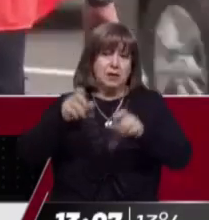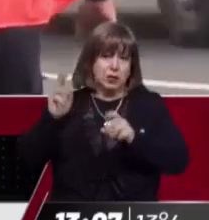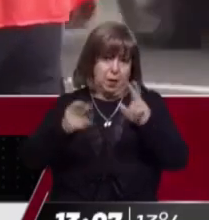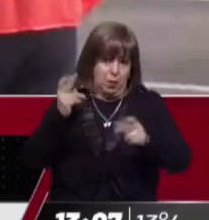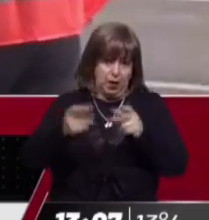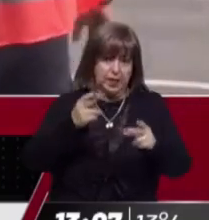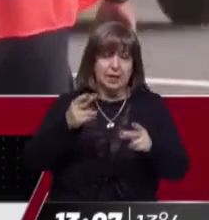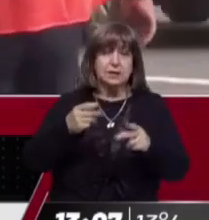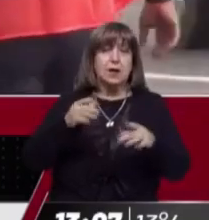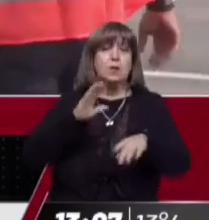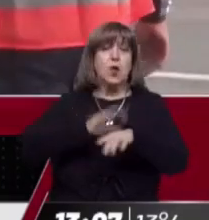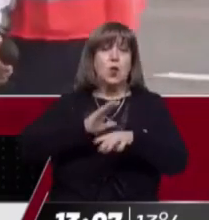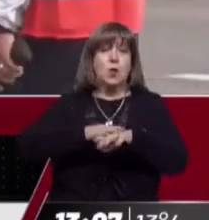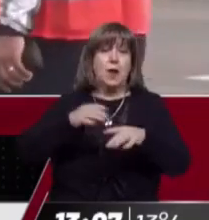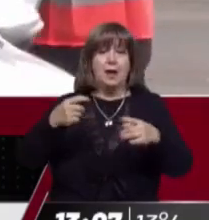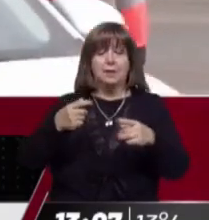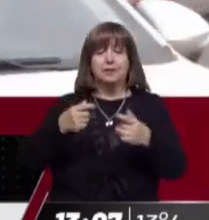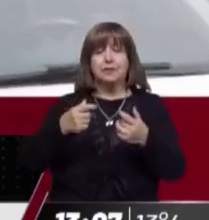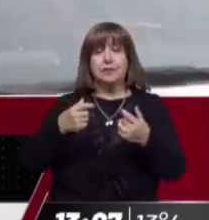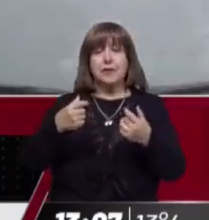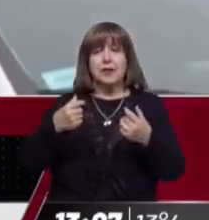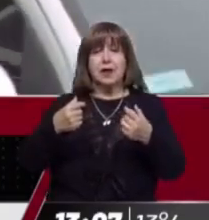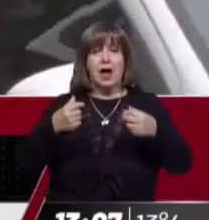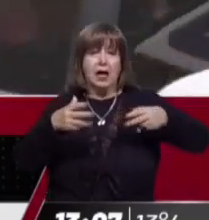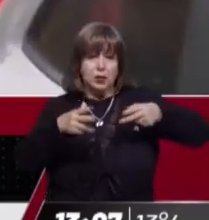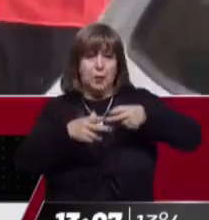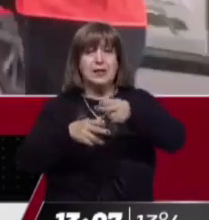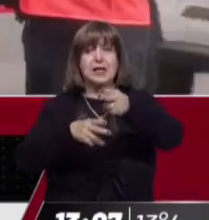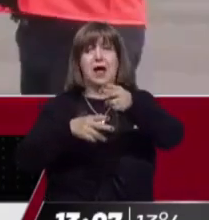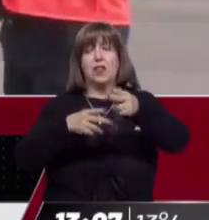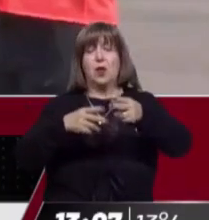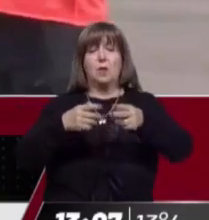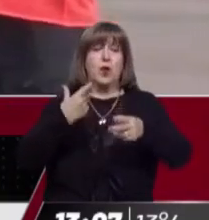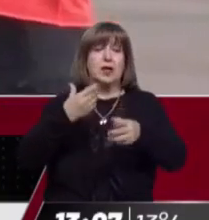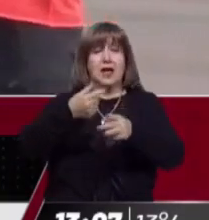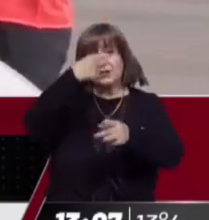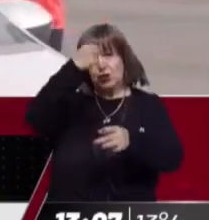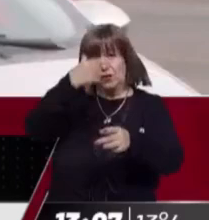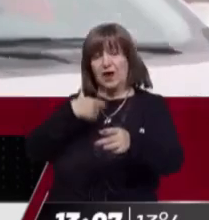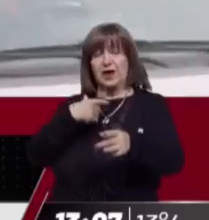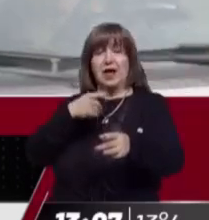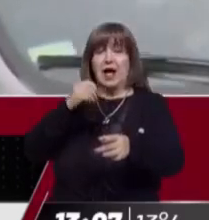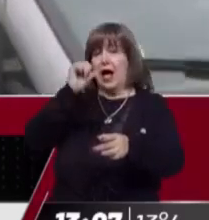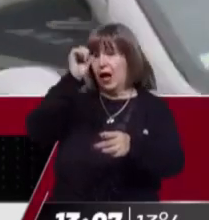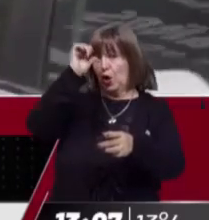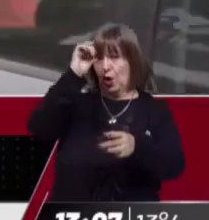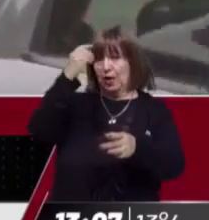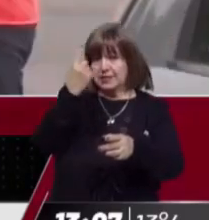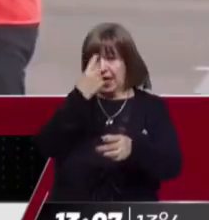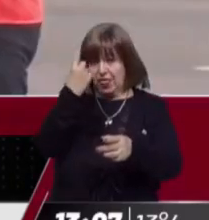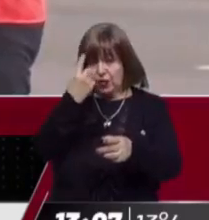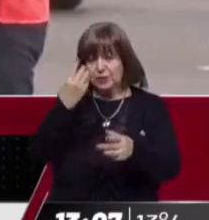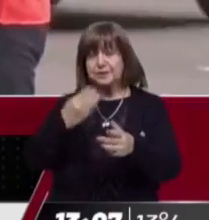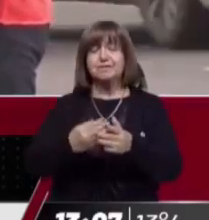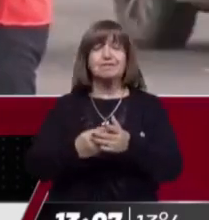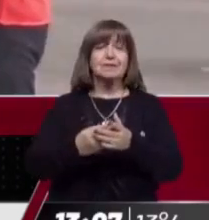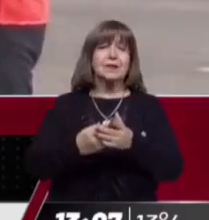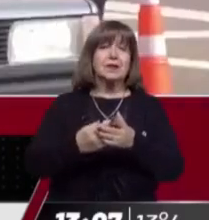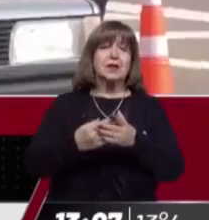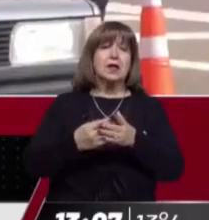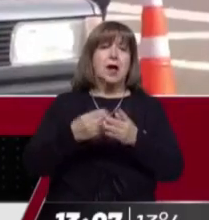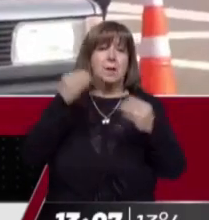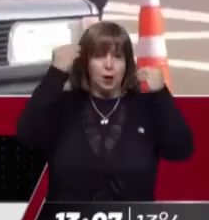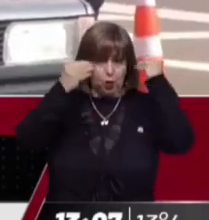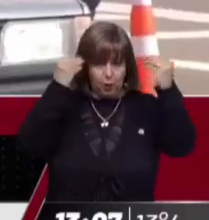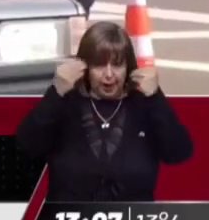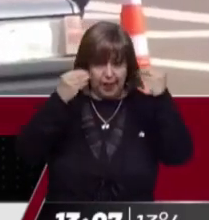pero en realidad lo que más nos preocupa es, más allá de la cantidad de controles que estamos